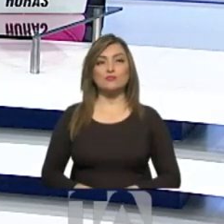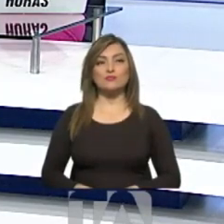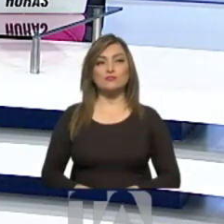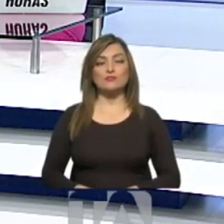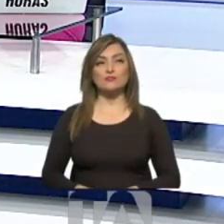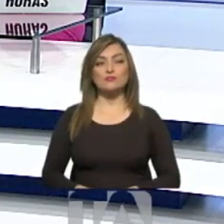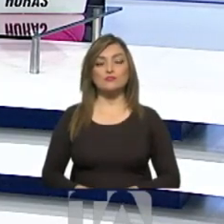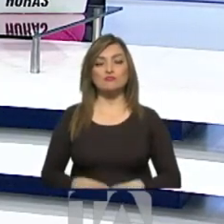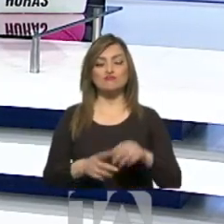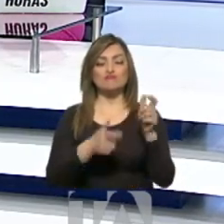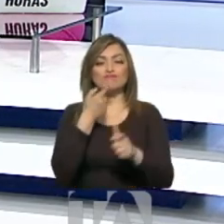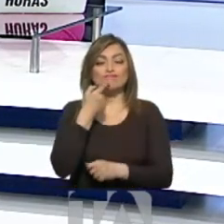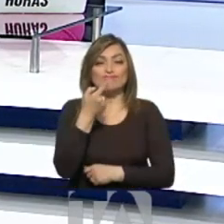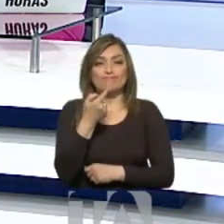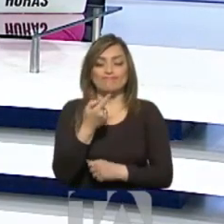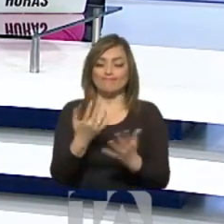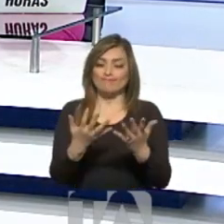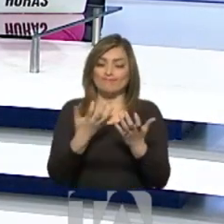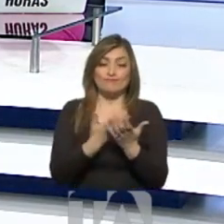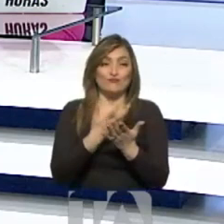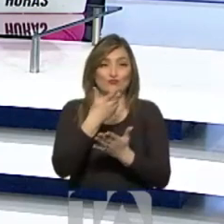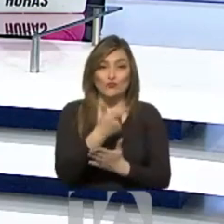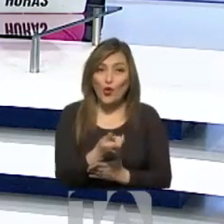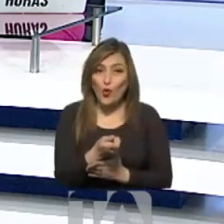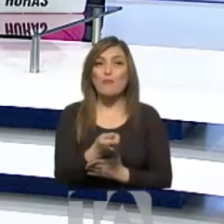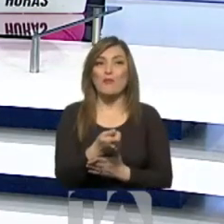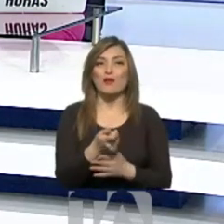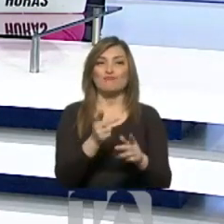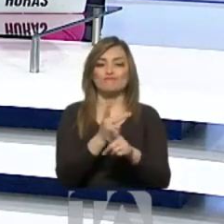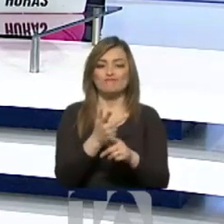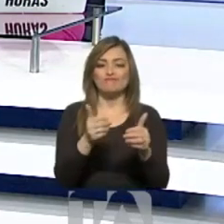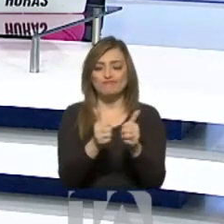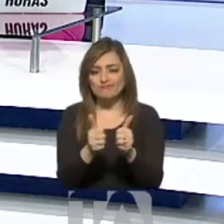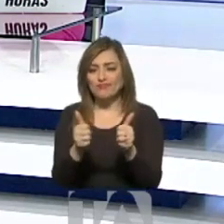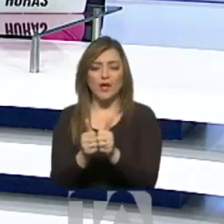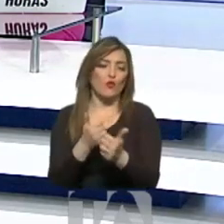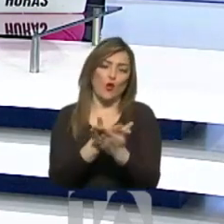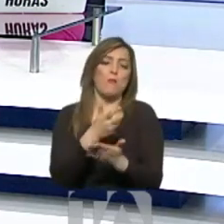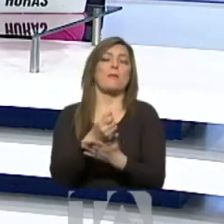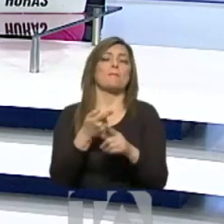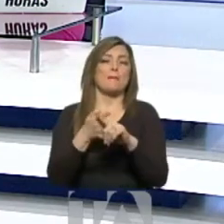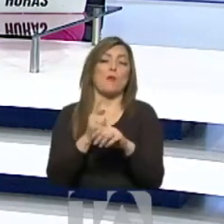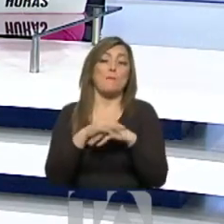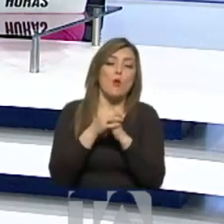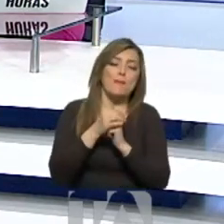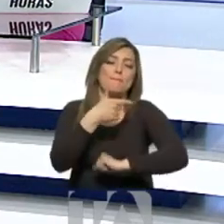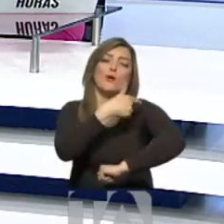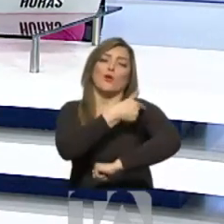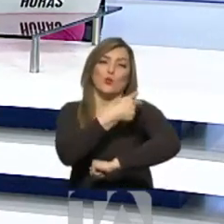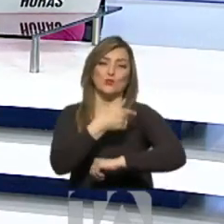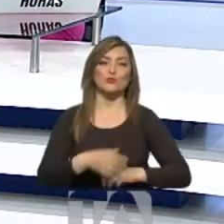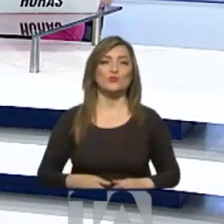Stephanie, es porque quieren ir a comprar maquinaria, pero también aprovechar para ir a vacunarse. Sí, hay gente que definitivamente en los días anteriores que